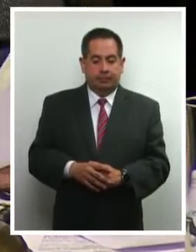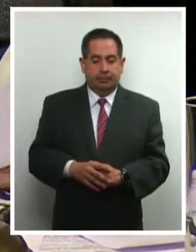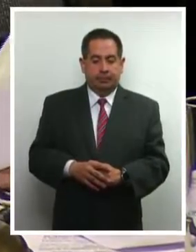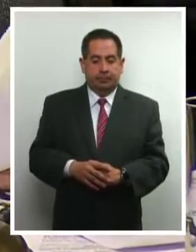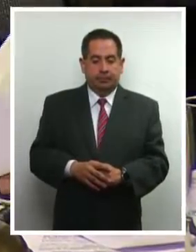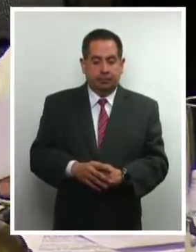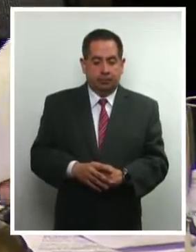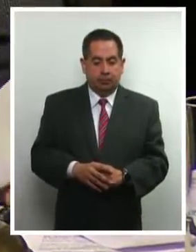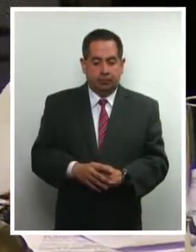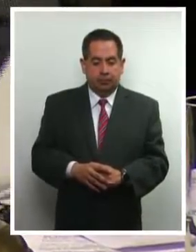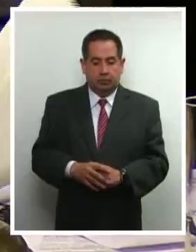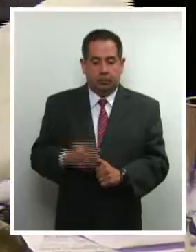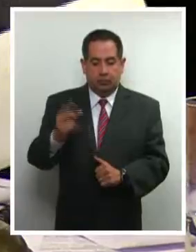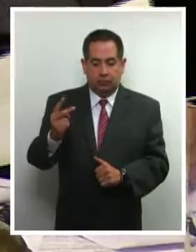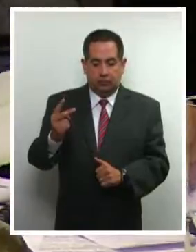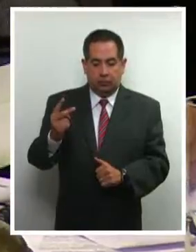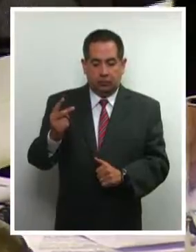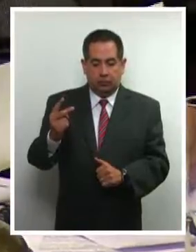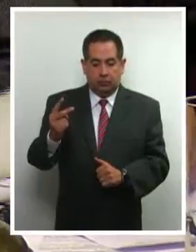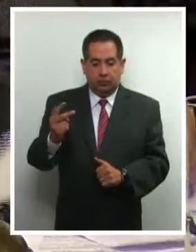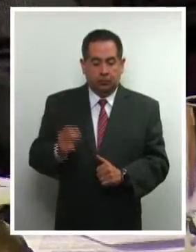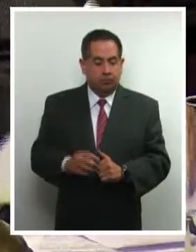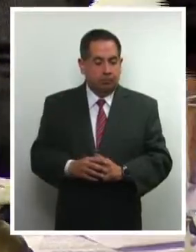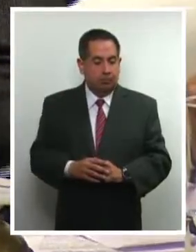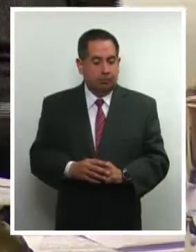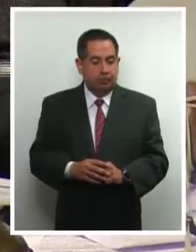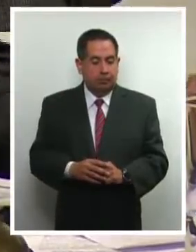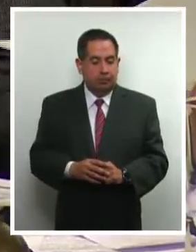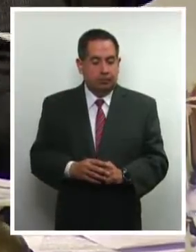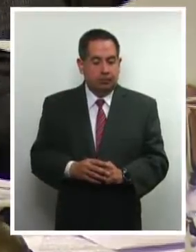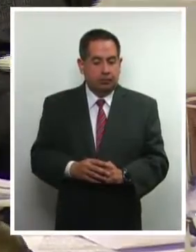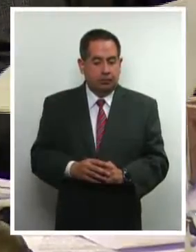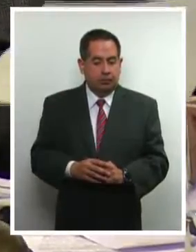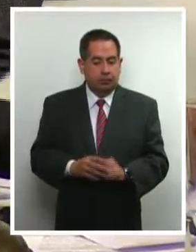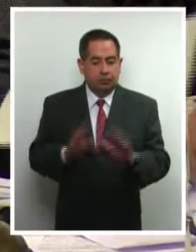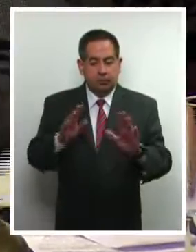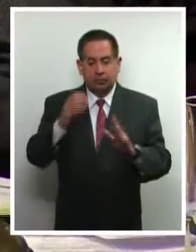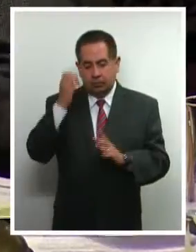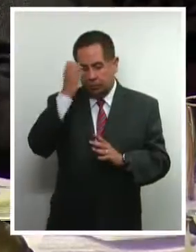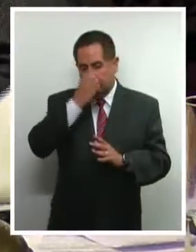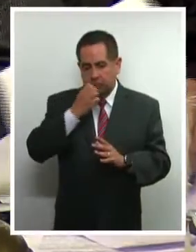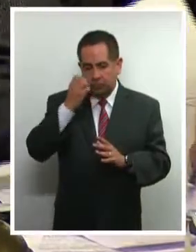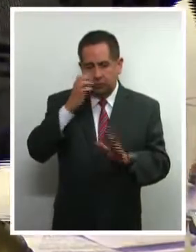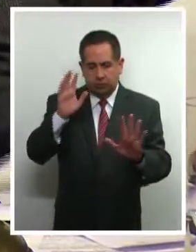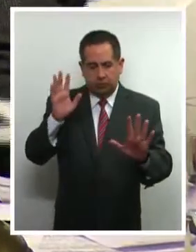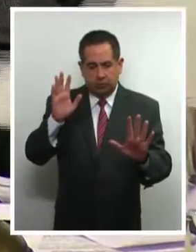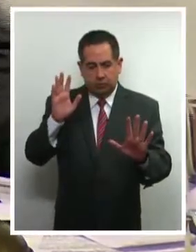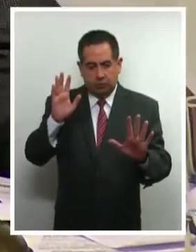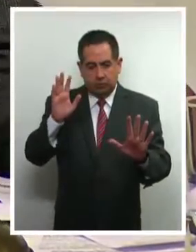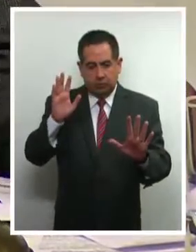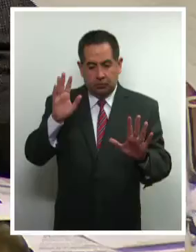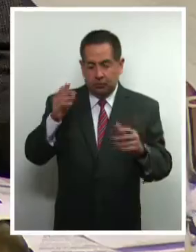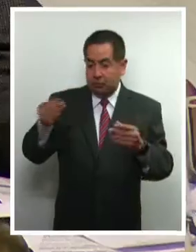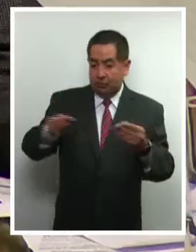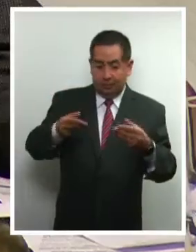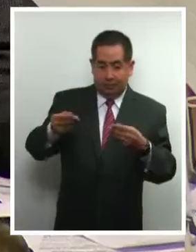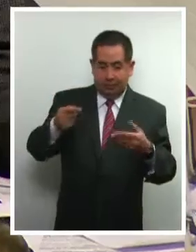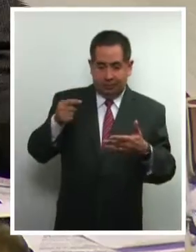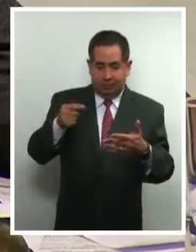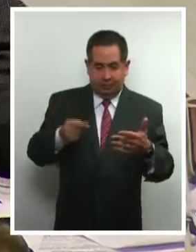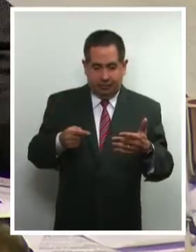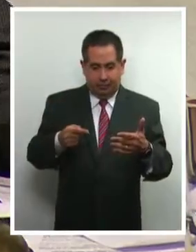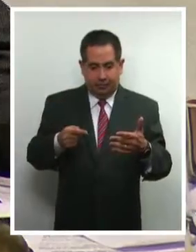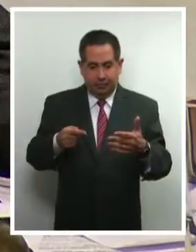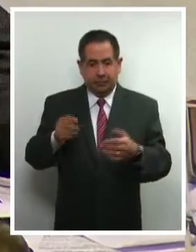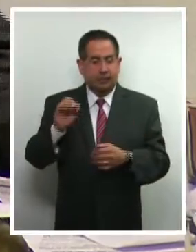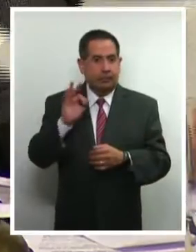El 2, perdón. El 2 en el... Estamos revisando, nada más déjame hacer, porque acaban de llegar estos.